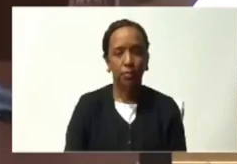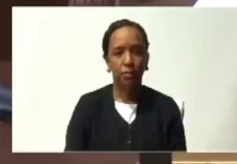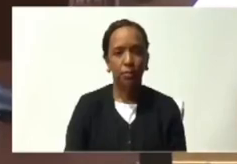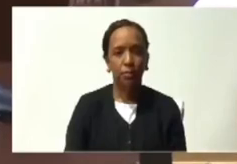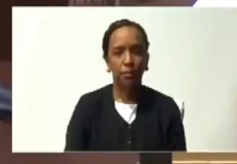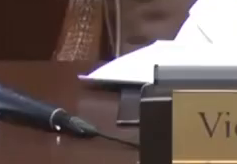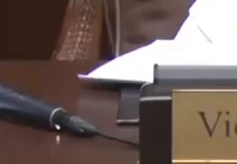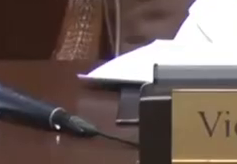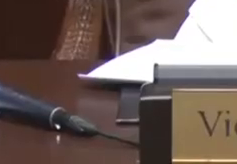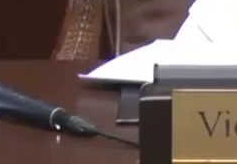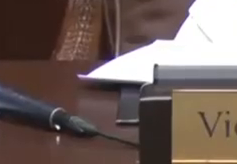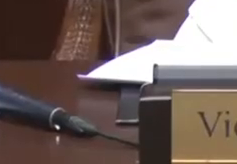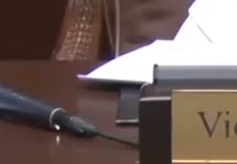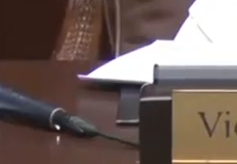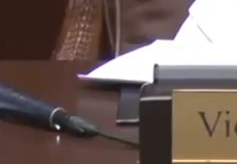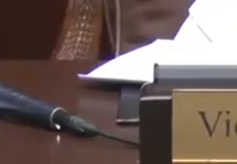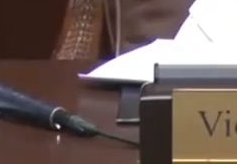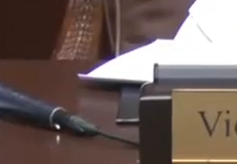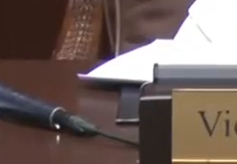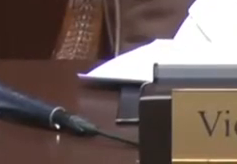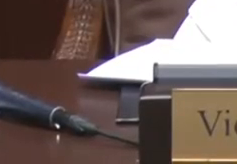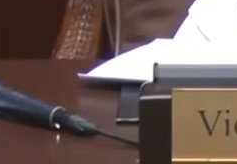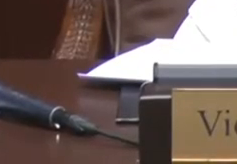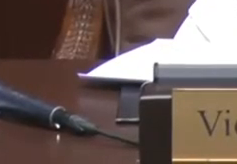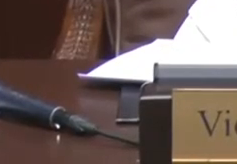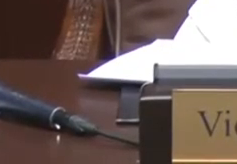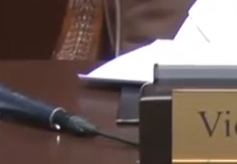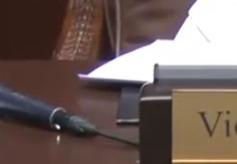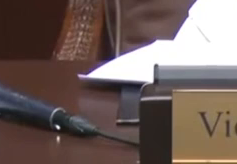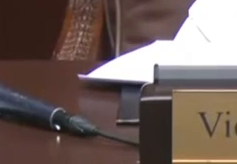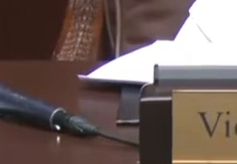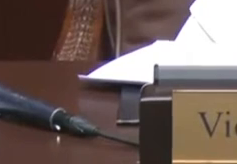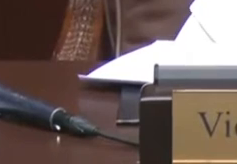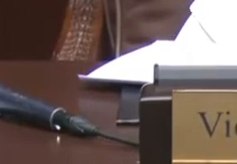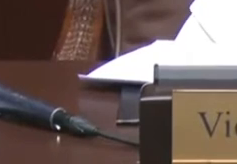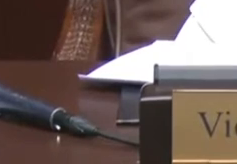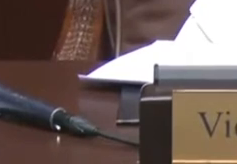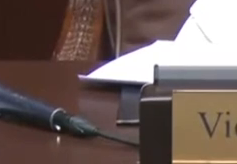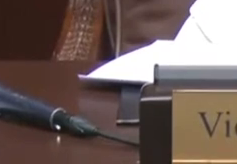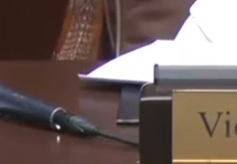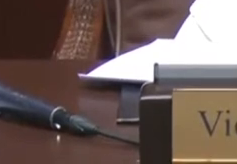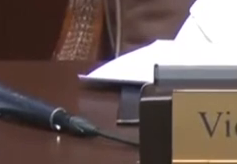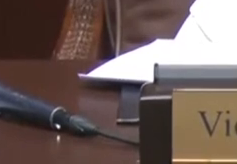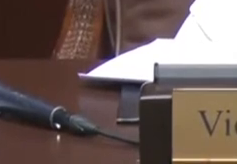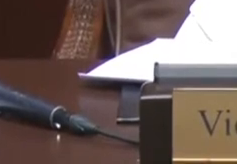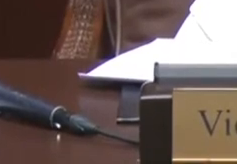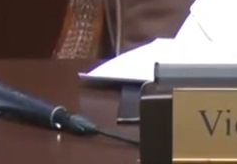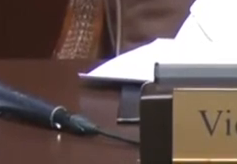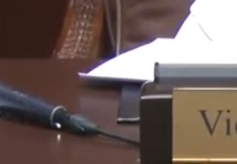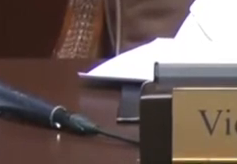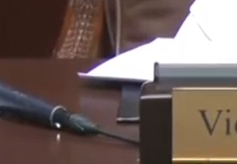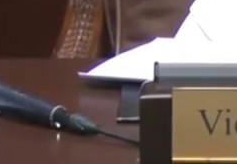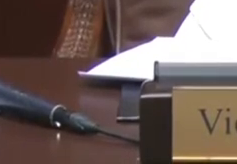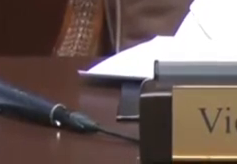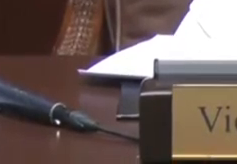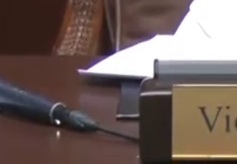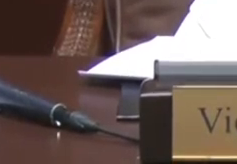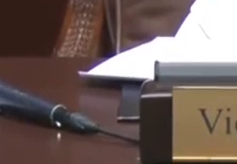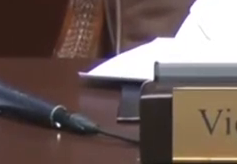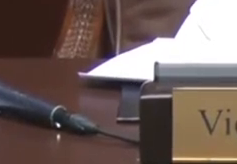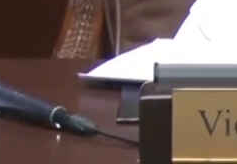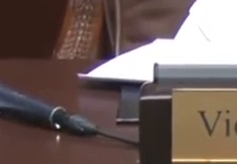de la palabra al honorable diputado Pedro mota San Pedro de